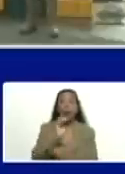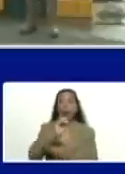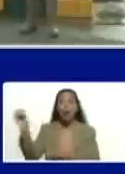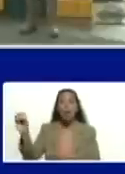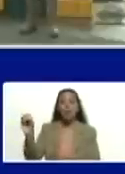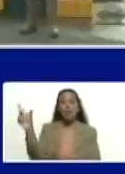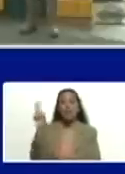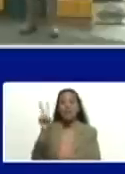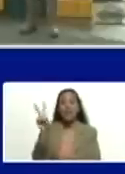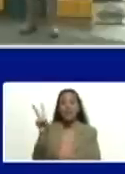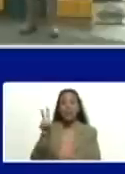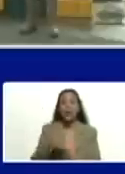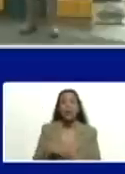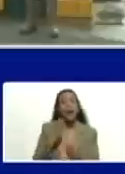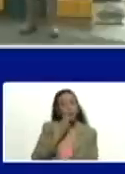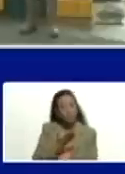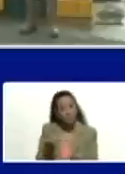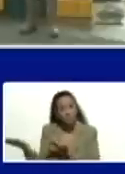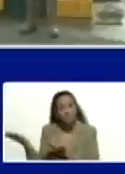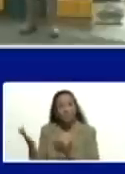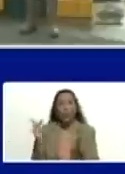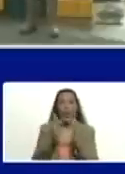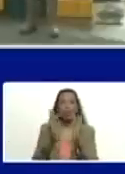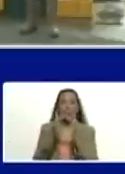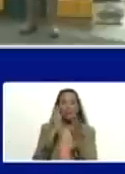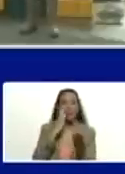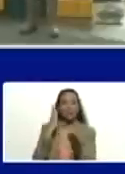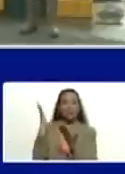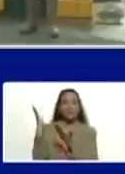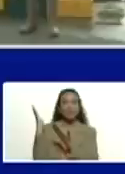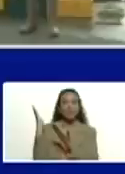país. Adelante, vicealmirante.